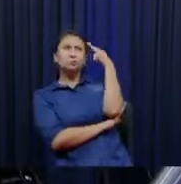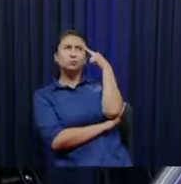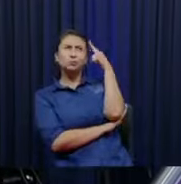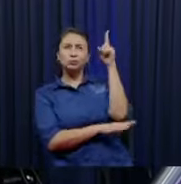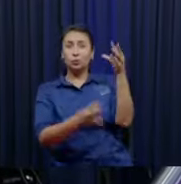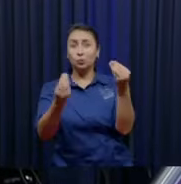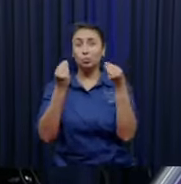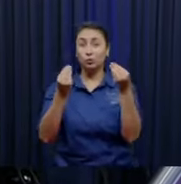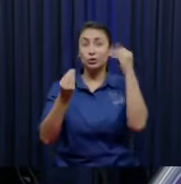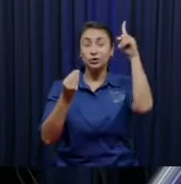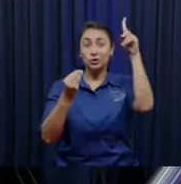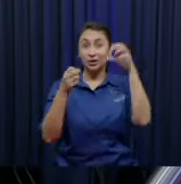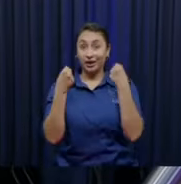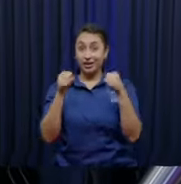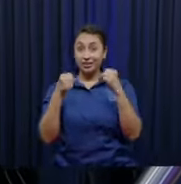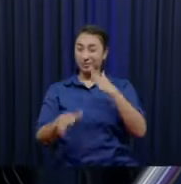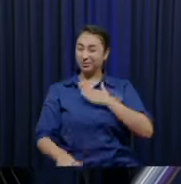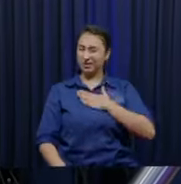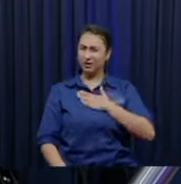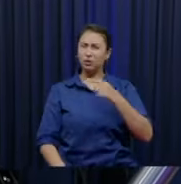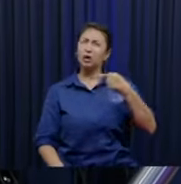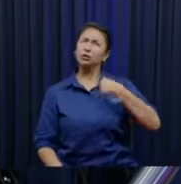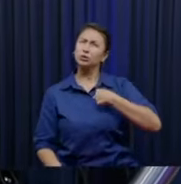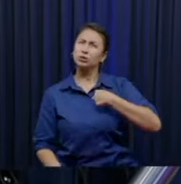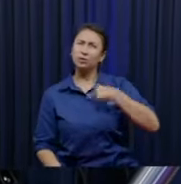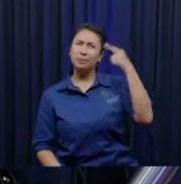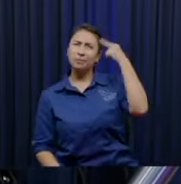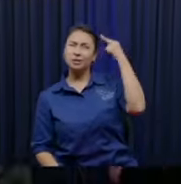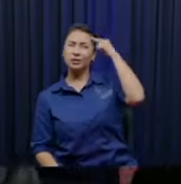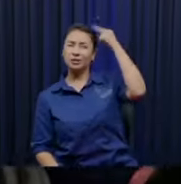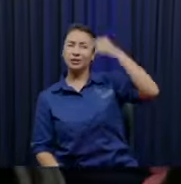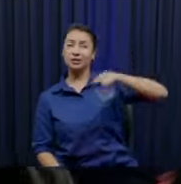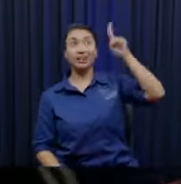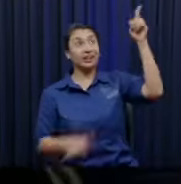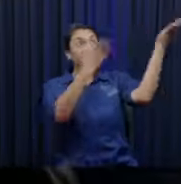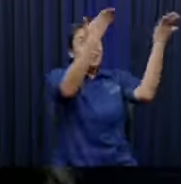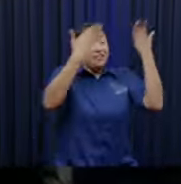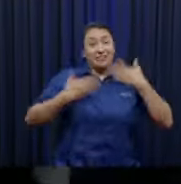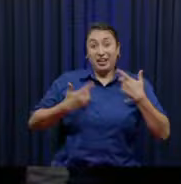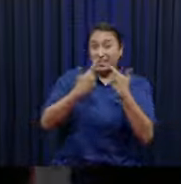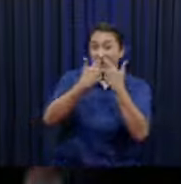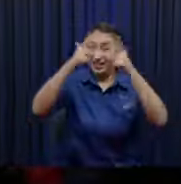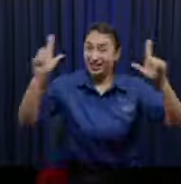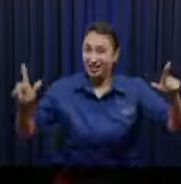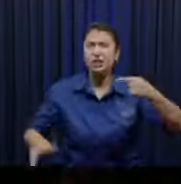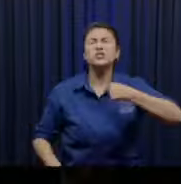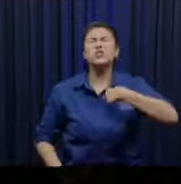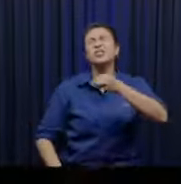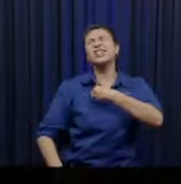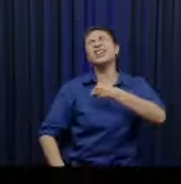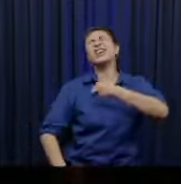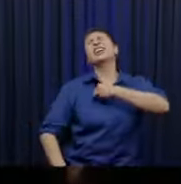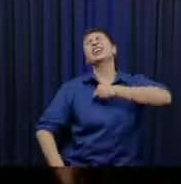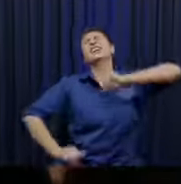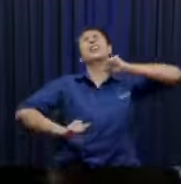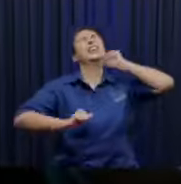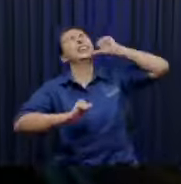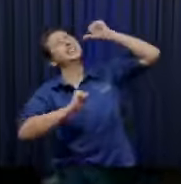Cuando pienso en lo mucho que hizo por mí. Cuando pienso en el día que me libero, quiero